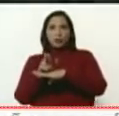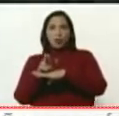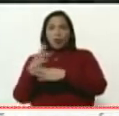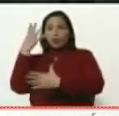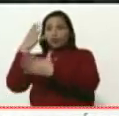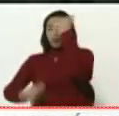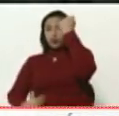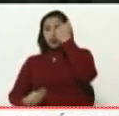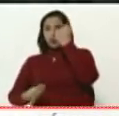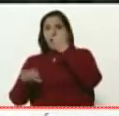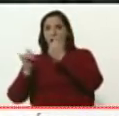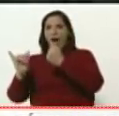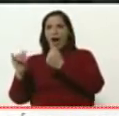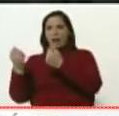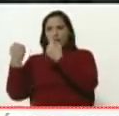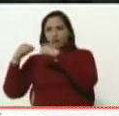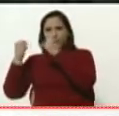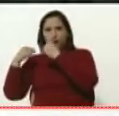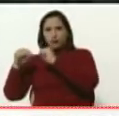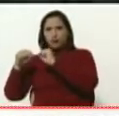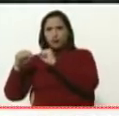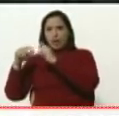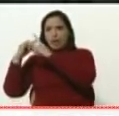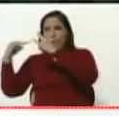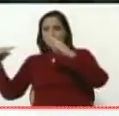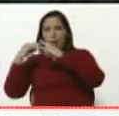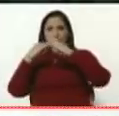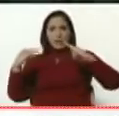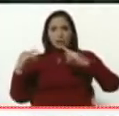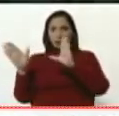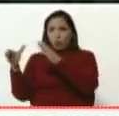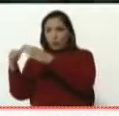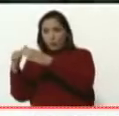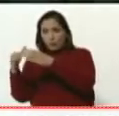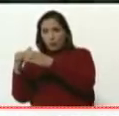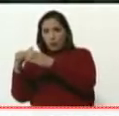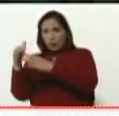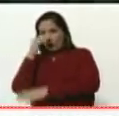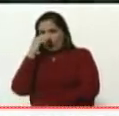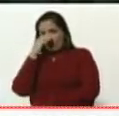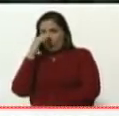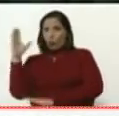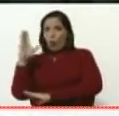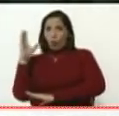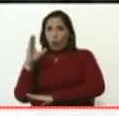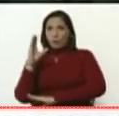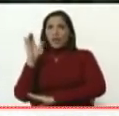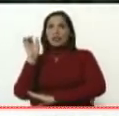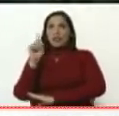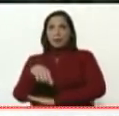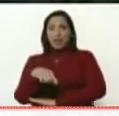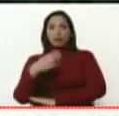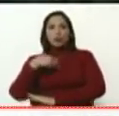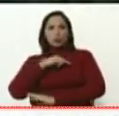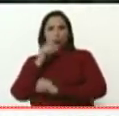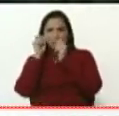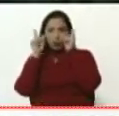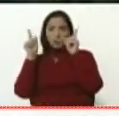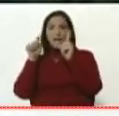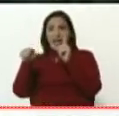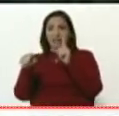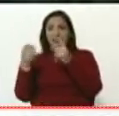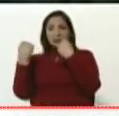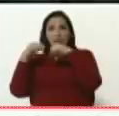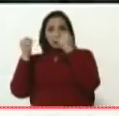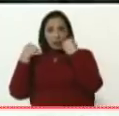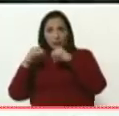se encontraban entrenados en campamentos paramilitares en Colombia, ahora hemos descubierto también que parte de ese